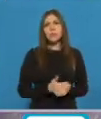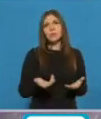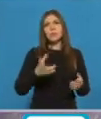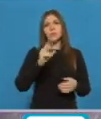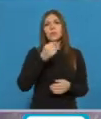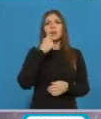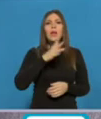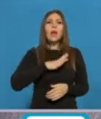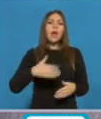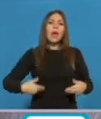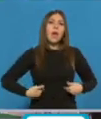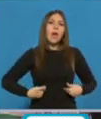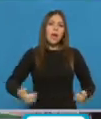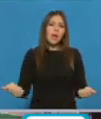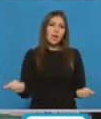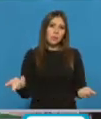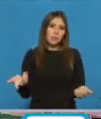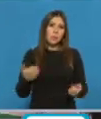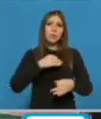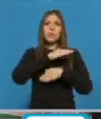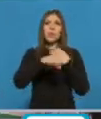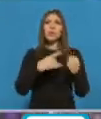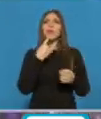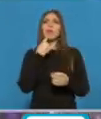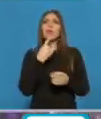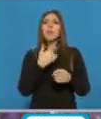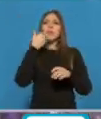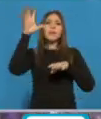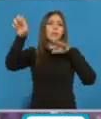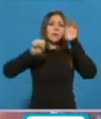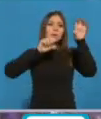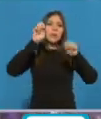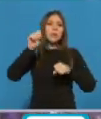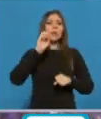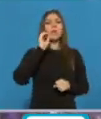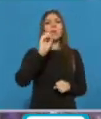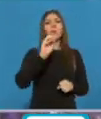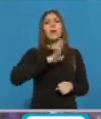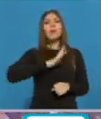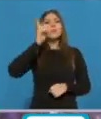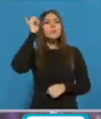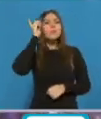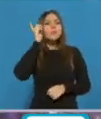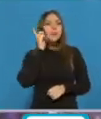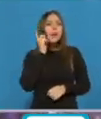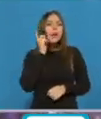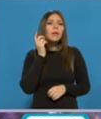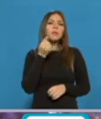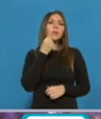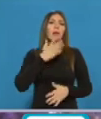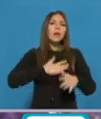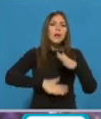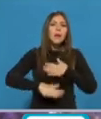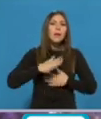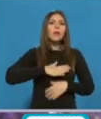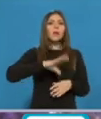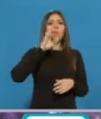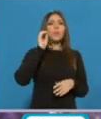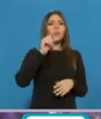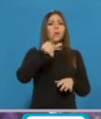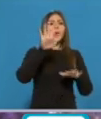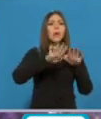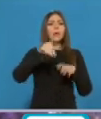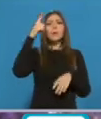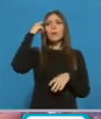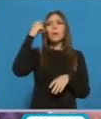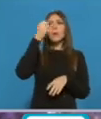también tenía hambre, o sea, todo se le antoja, ¿no? O a lo mejor tiene mucho sueño y a esa hora le estás Claro. exigiendo, o tú en tu cabeza traes